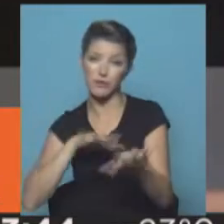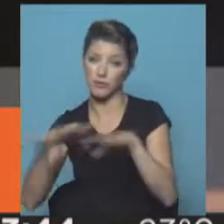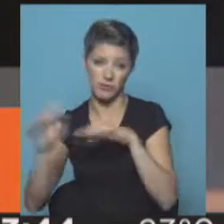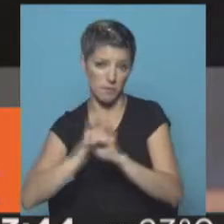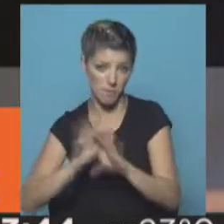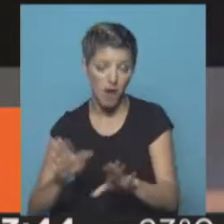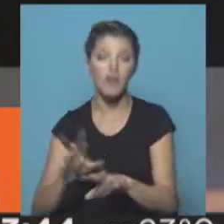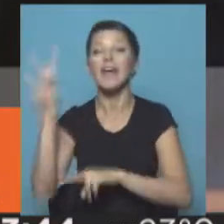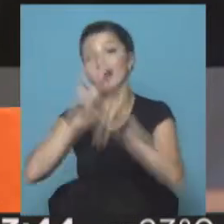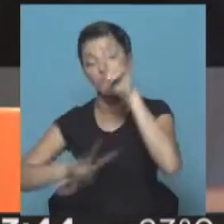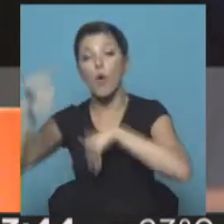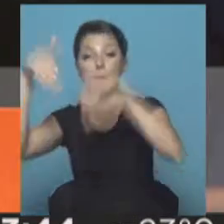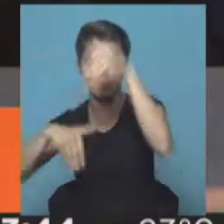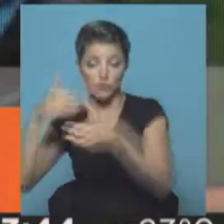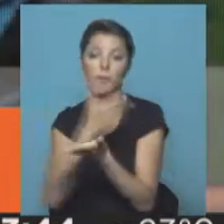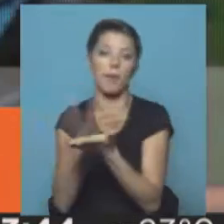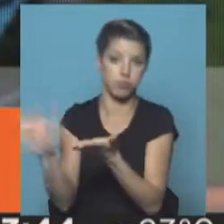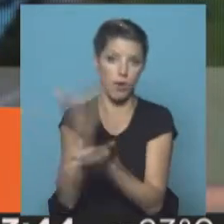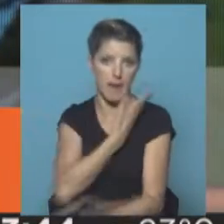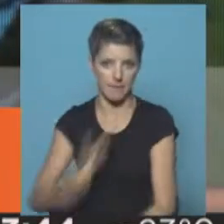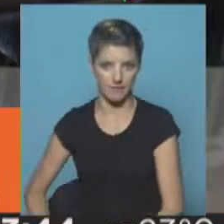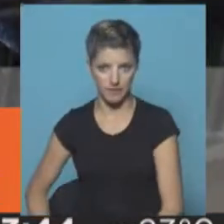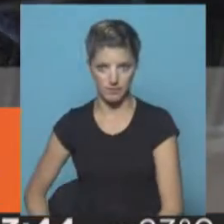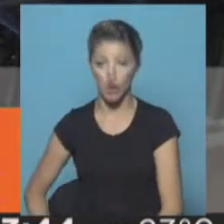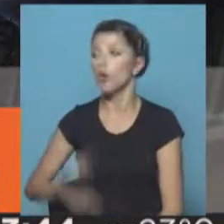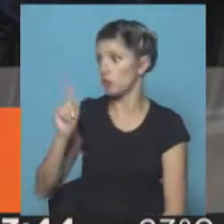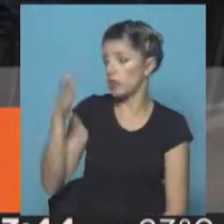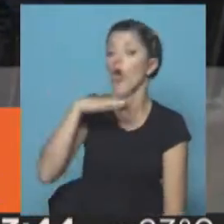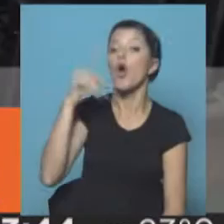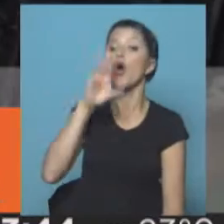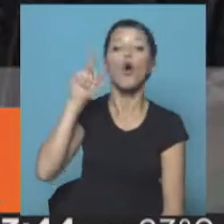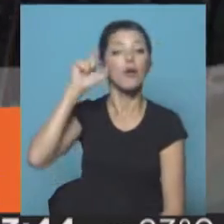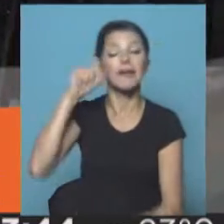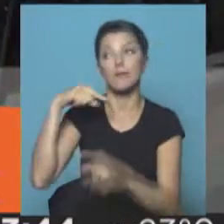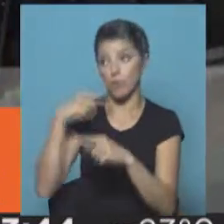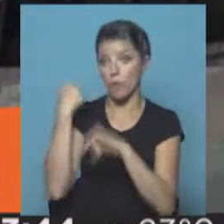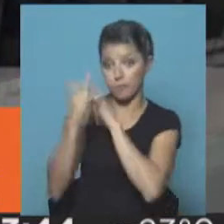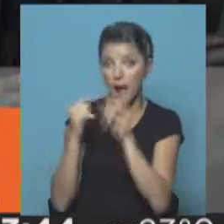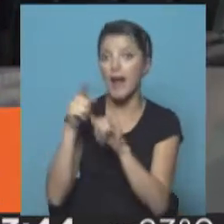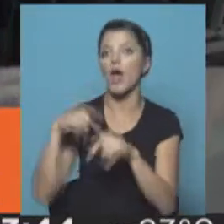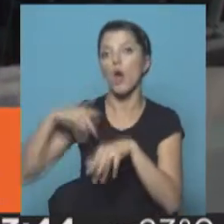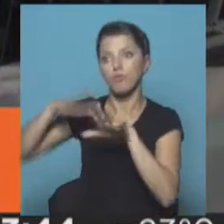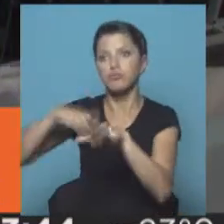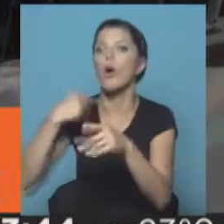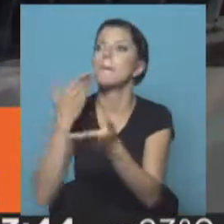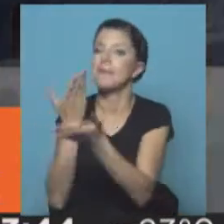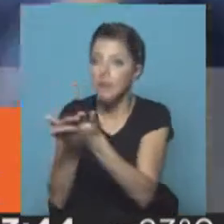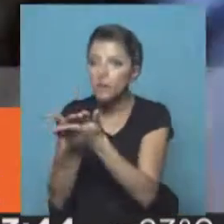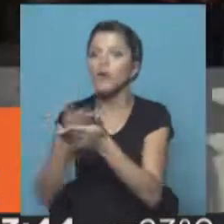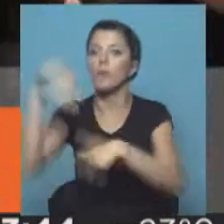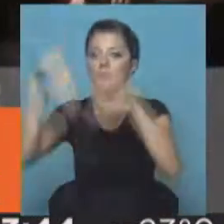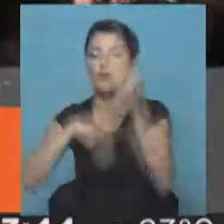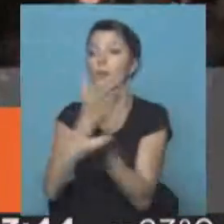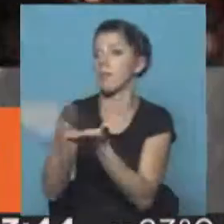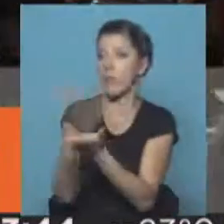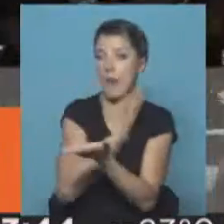del... Lo que estaba mencionando recién Jorge, la oposición sigue saliendo a las calles para reclamar el revocatorio para este año. Recordemos que si no es para